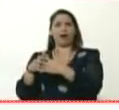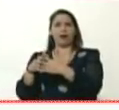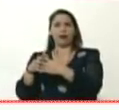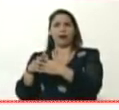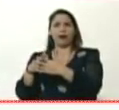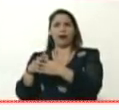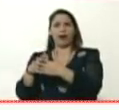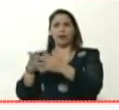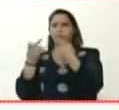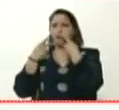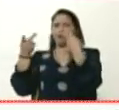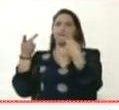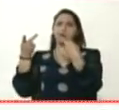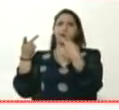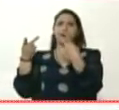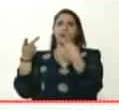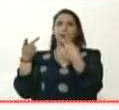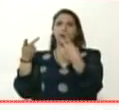lanzó su decreto